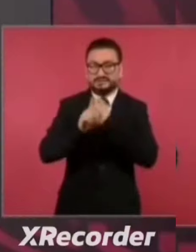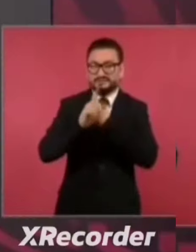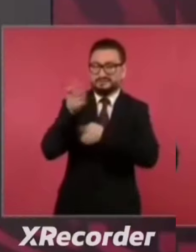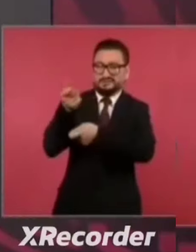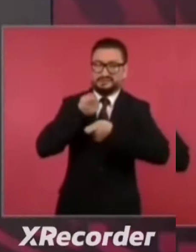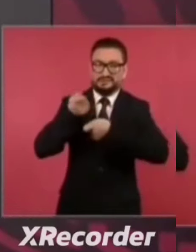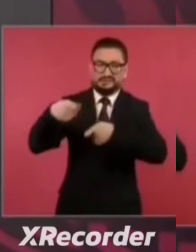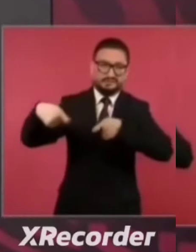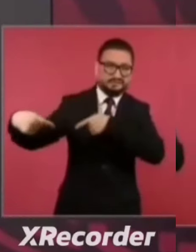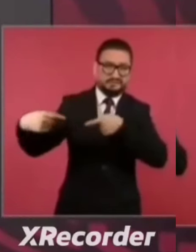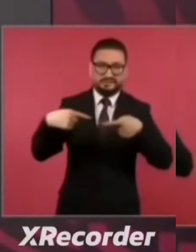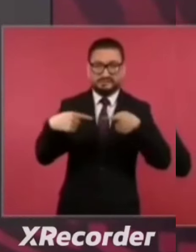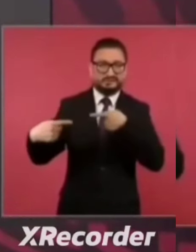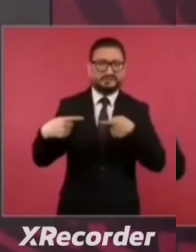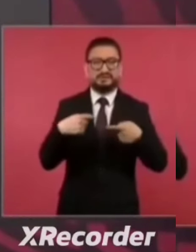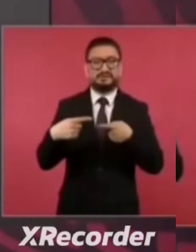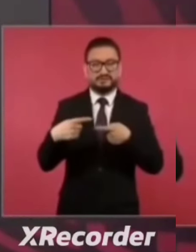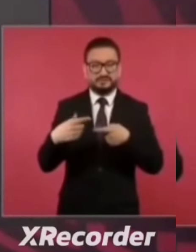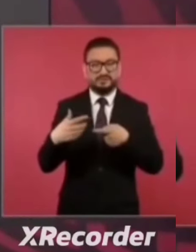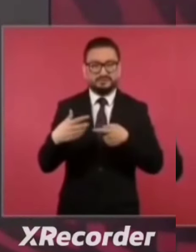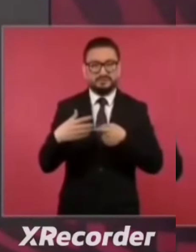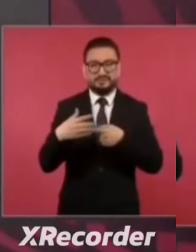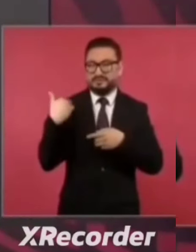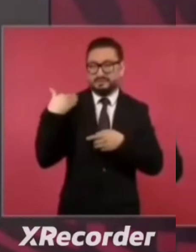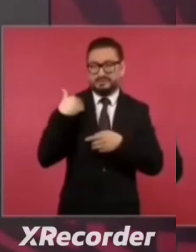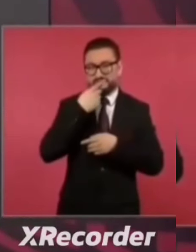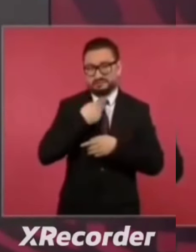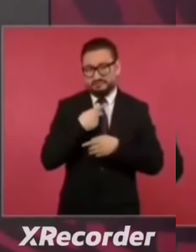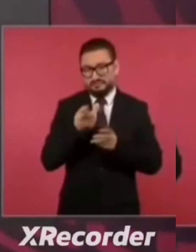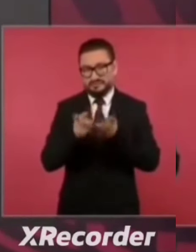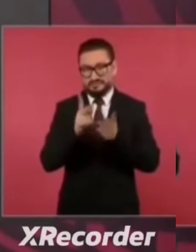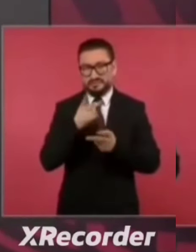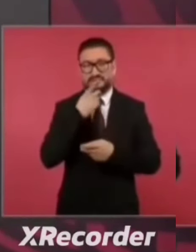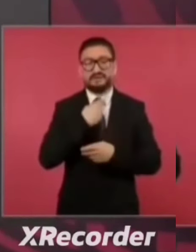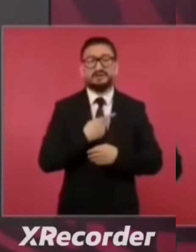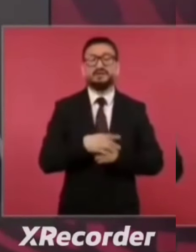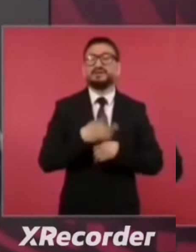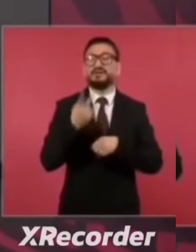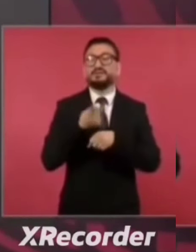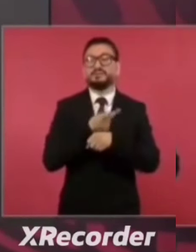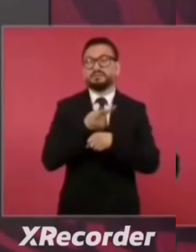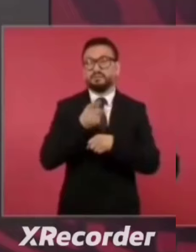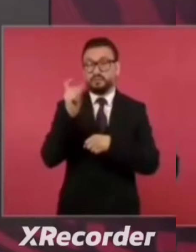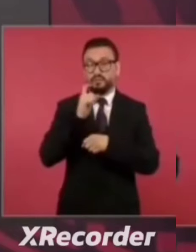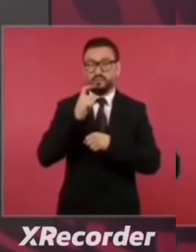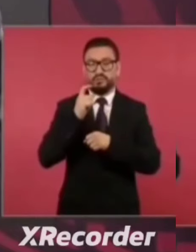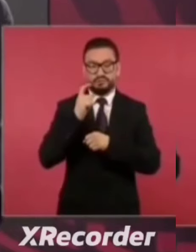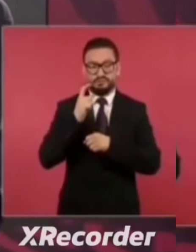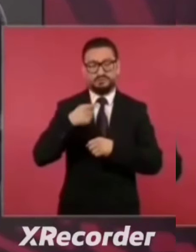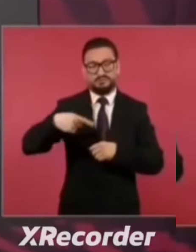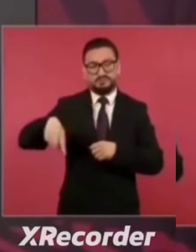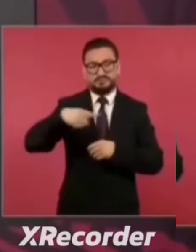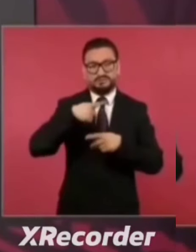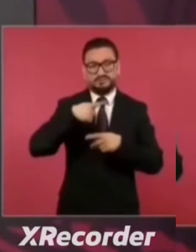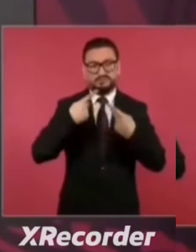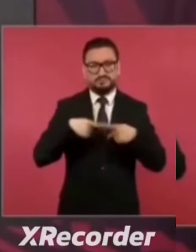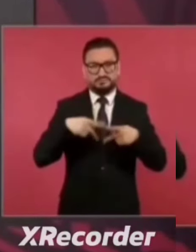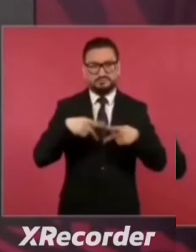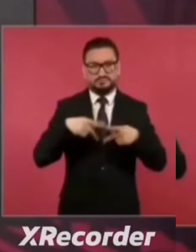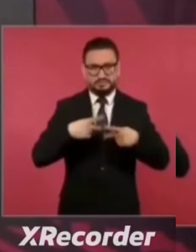porque me platicaron de que cuando salieron